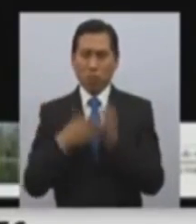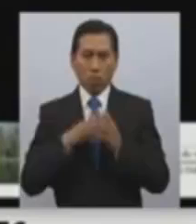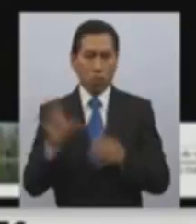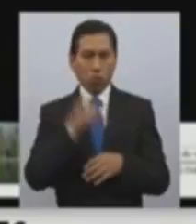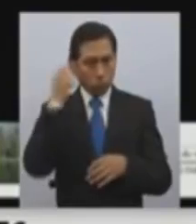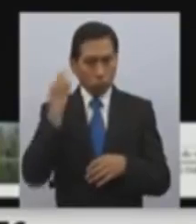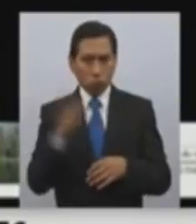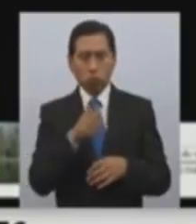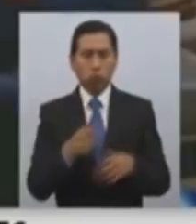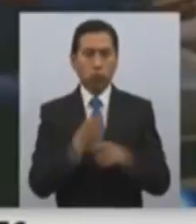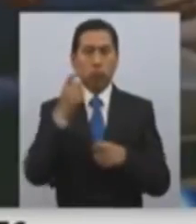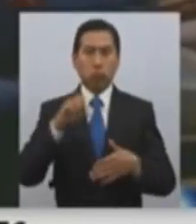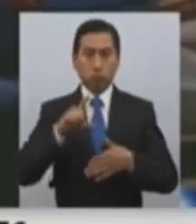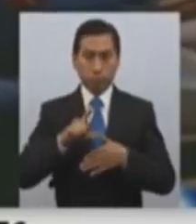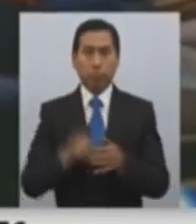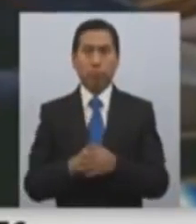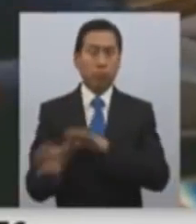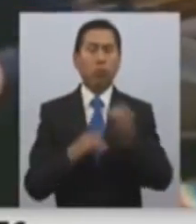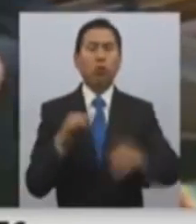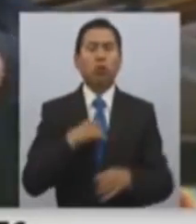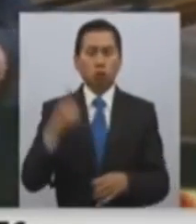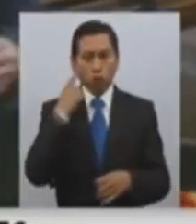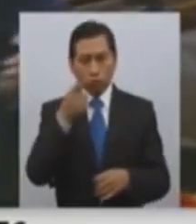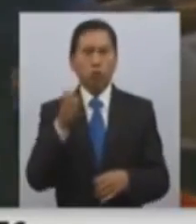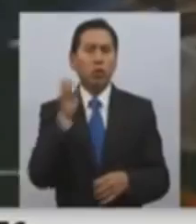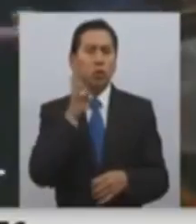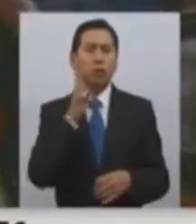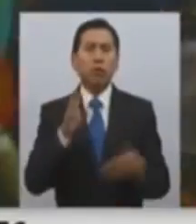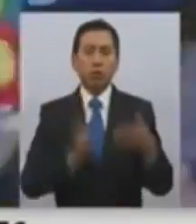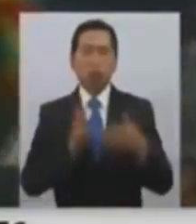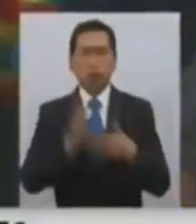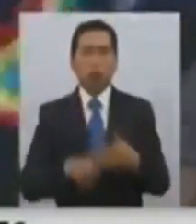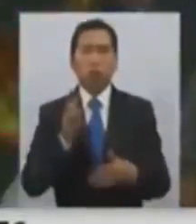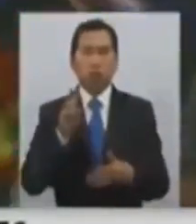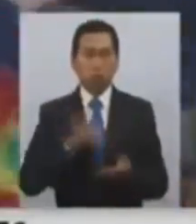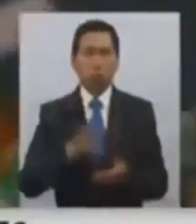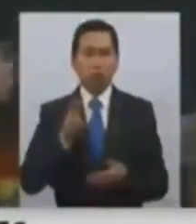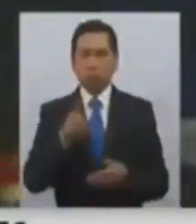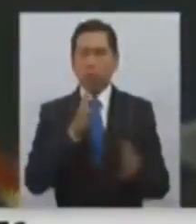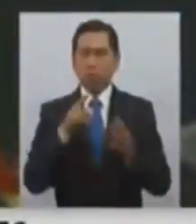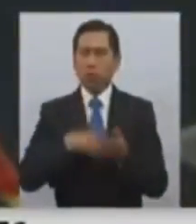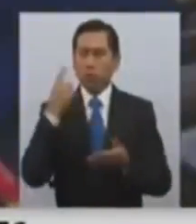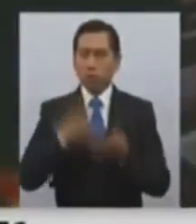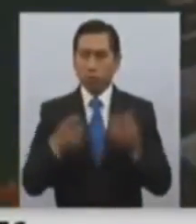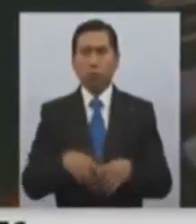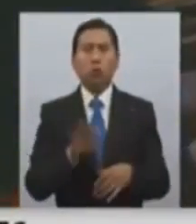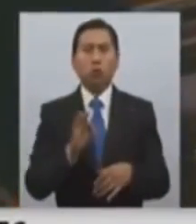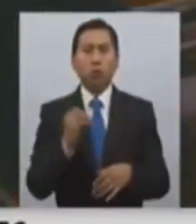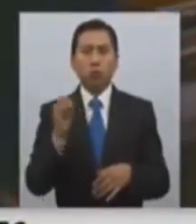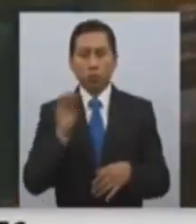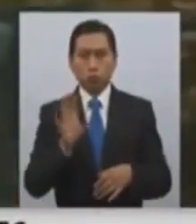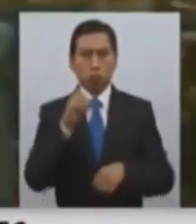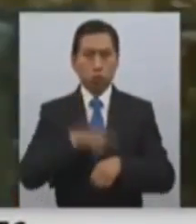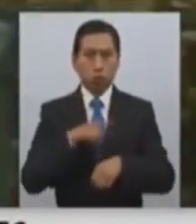gobiernos y a las conquistas de América Latina. Yo conocí a Evo Morales en enero del 2006. ¿Saben de qué me hablaba? El 90% de su